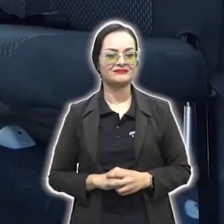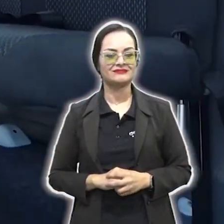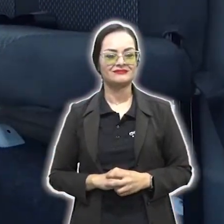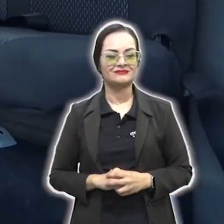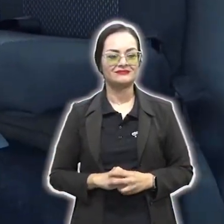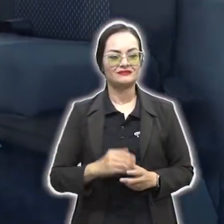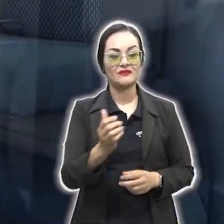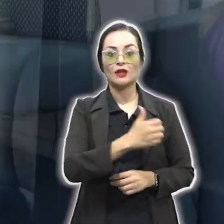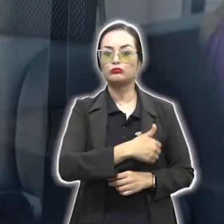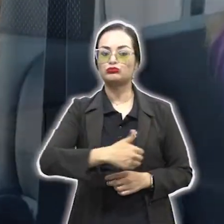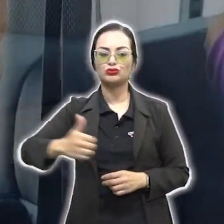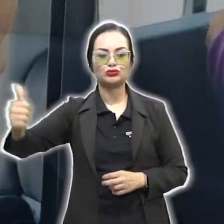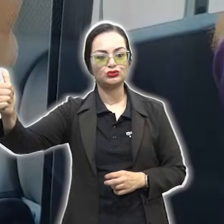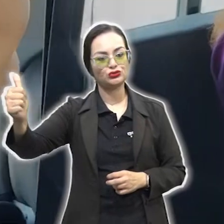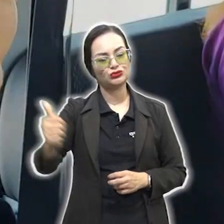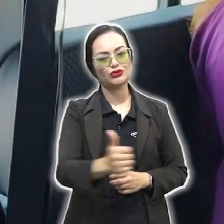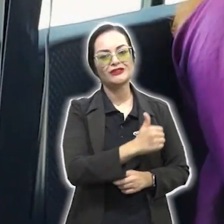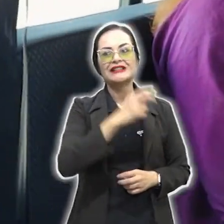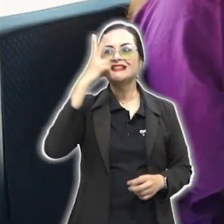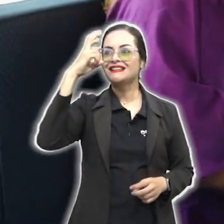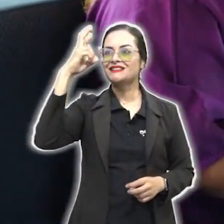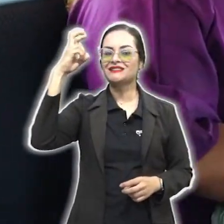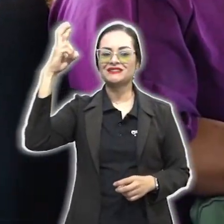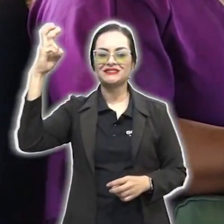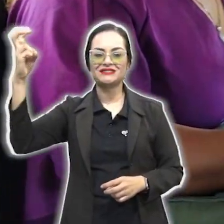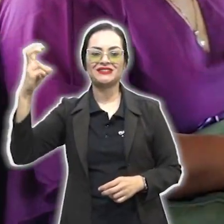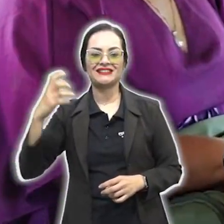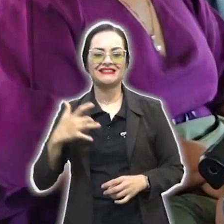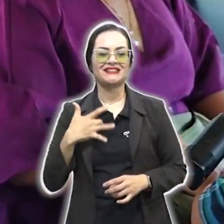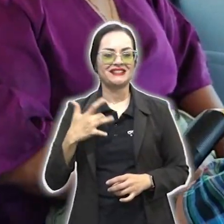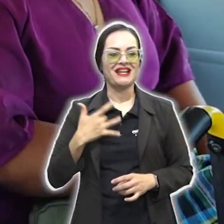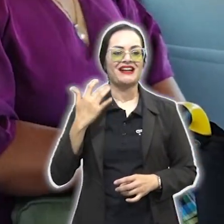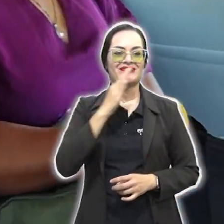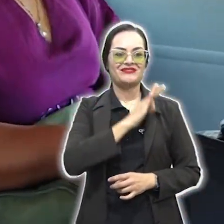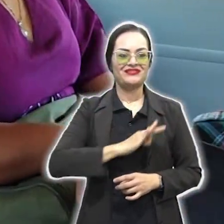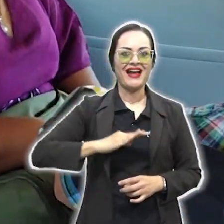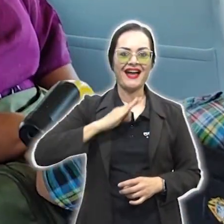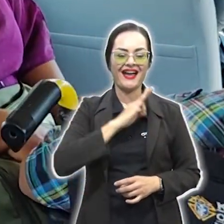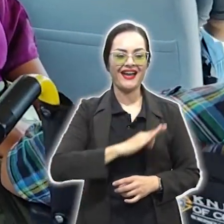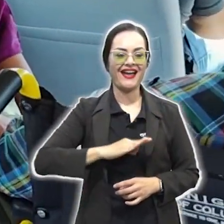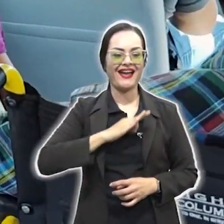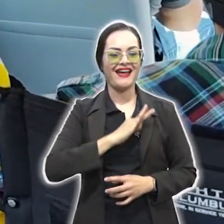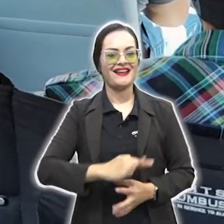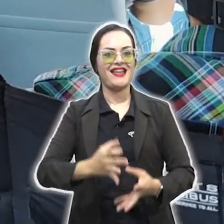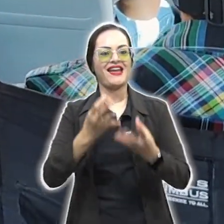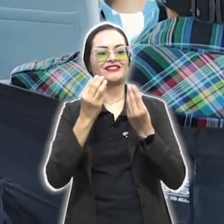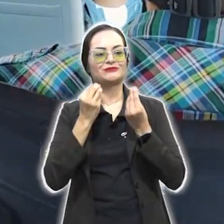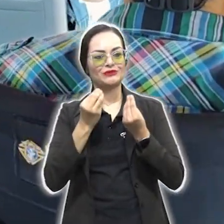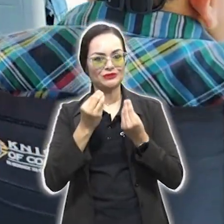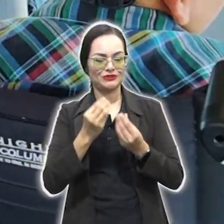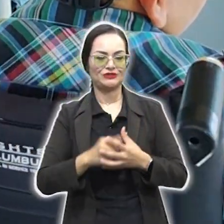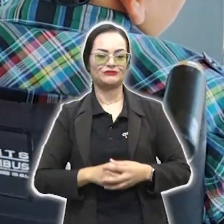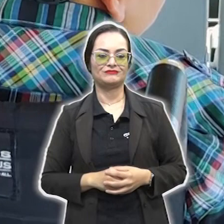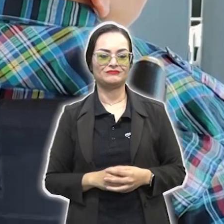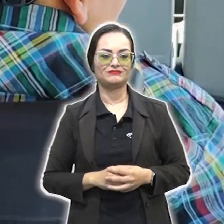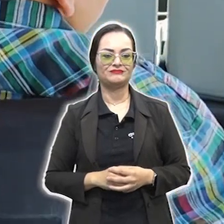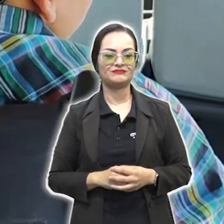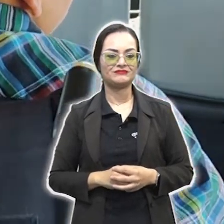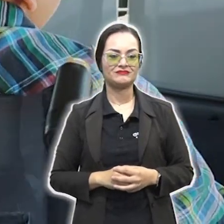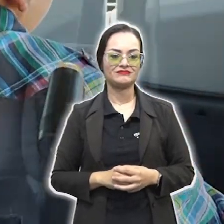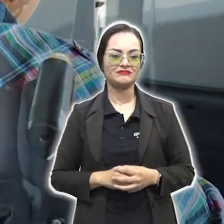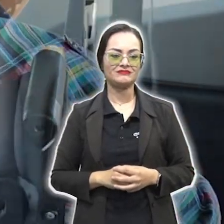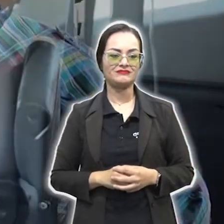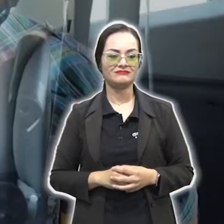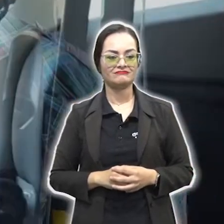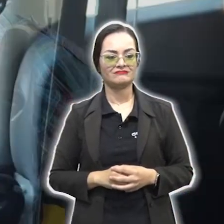En el traslado, el encuentro con su sueño dio muestras de gran felicidad. Platicamos más sobre su vida.